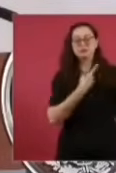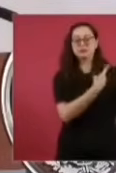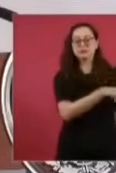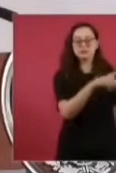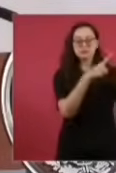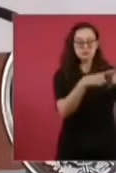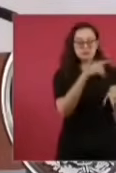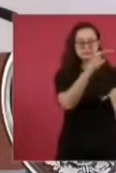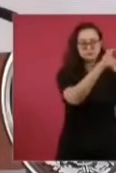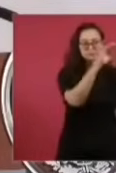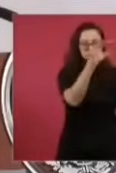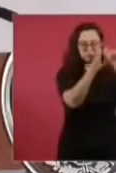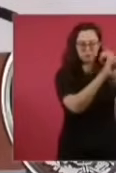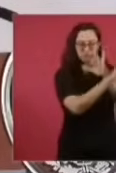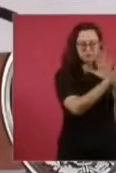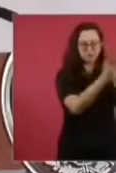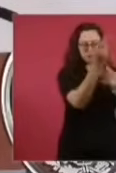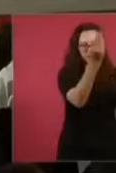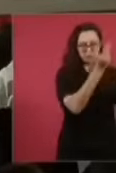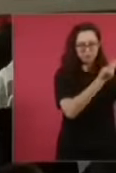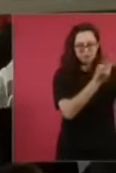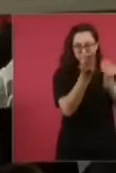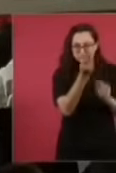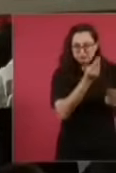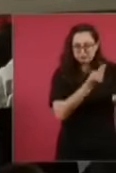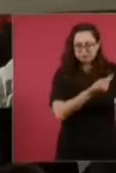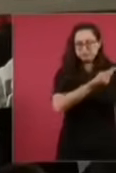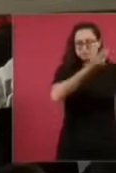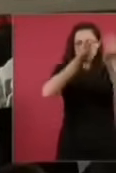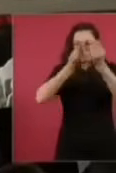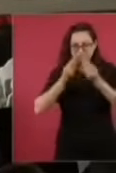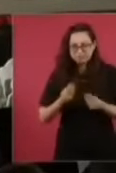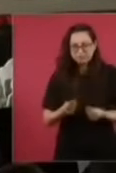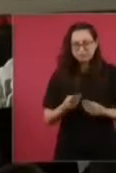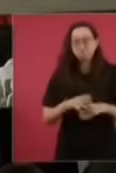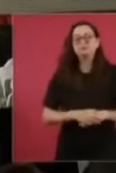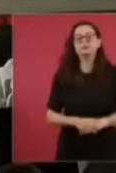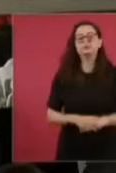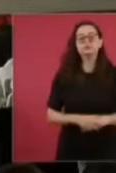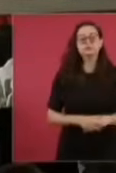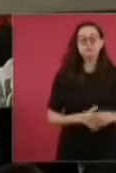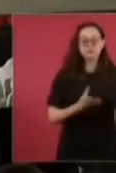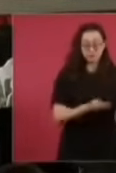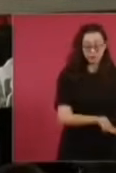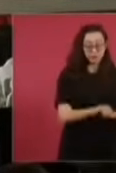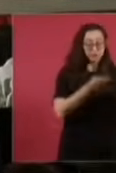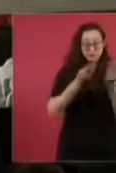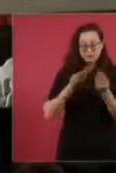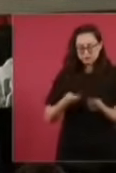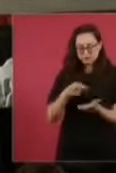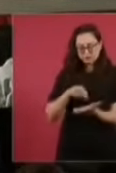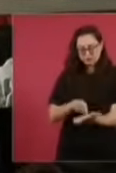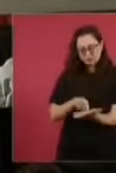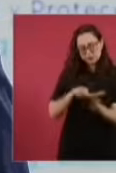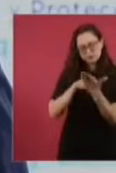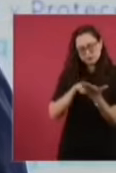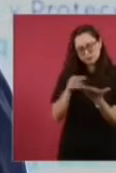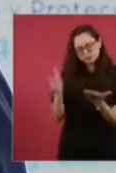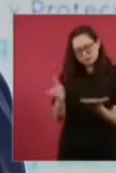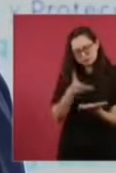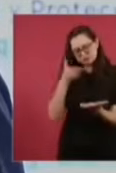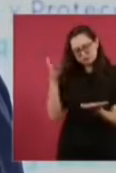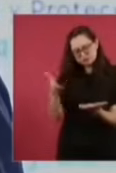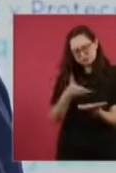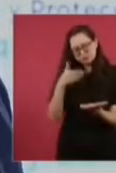caso. Tras recibir la información, se tuvo comunicación con los secretarios